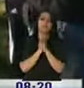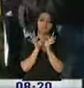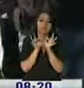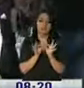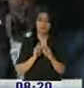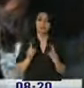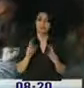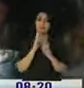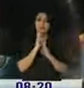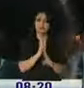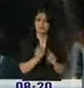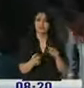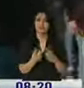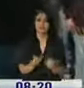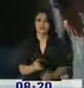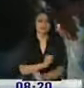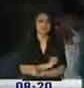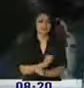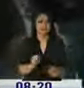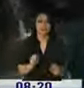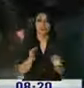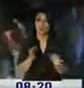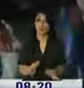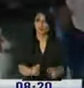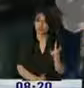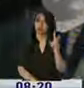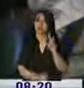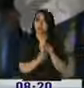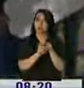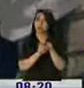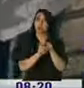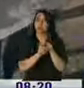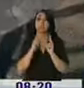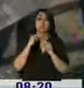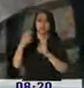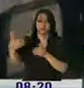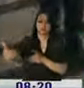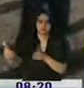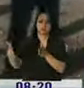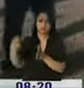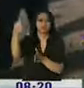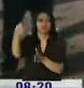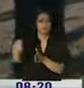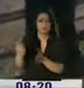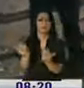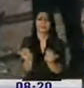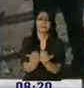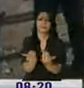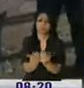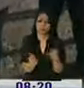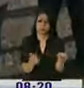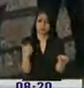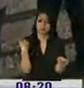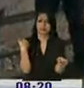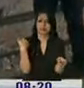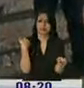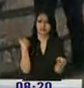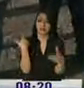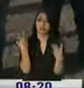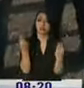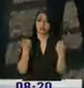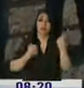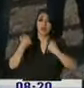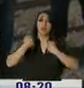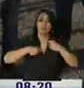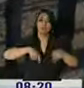respuesta. Sorpresivamente, incluso ustedes pueden ver cómo existen contenedores de basura, y me han mencionado que esta calle es muy transitada porque da a